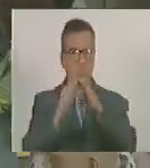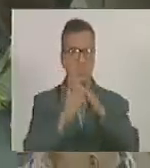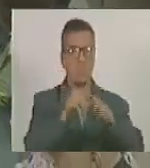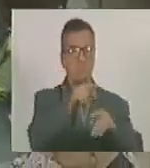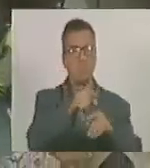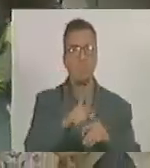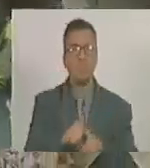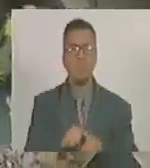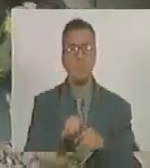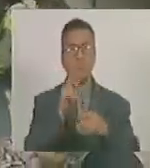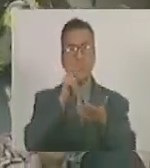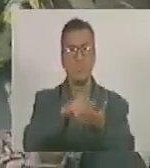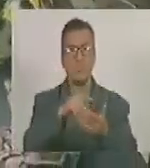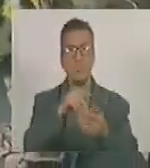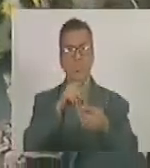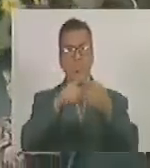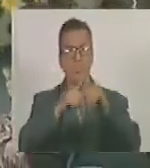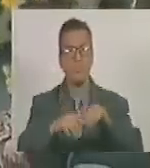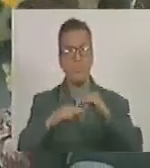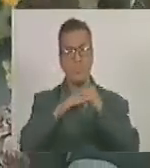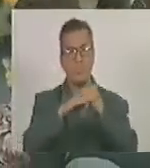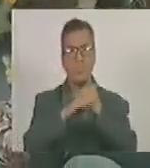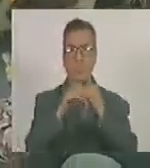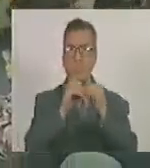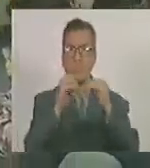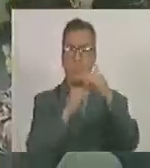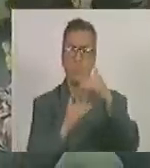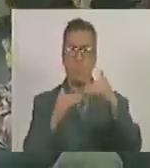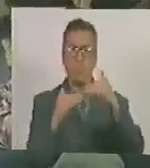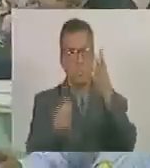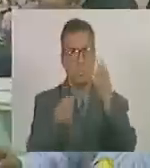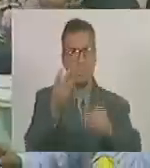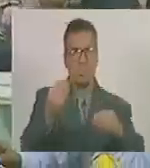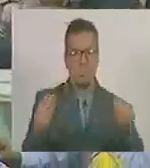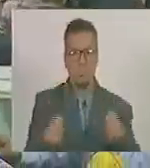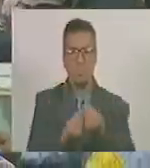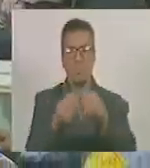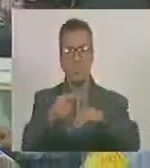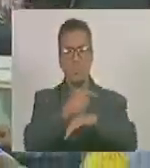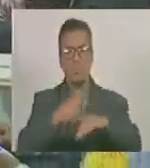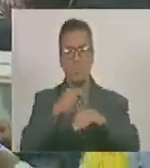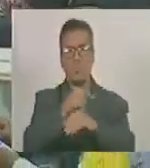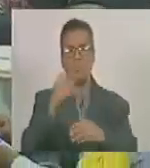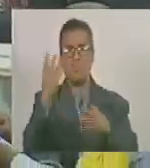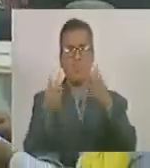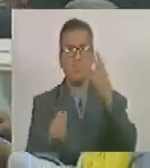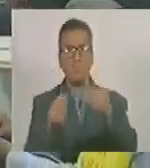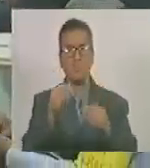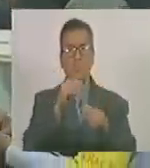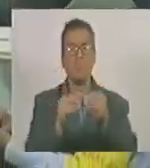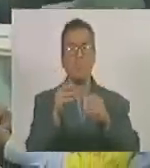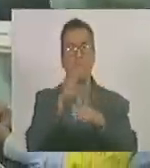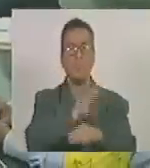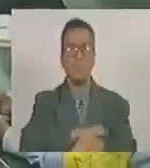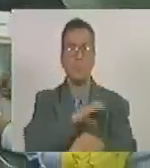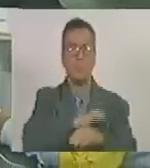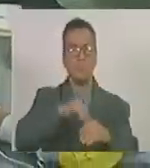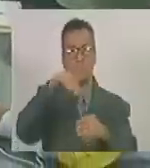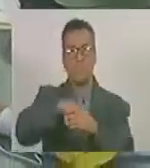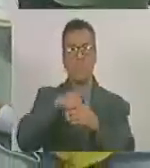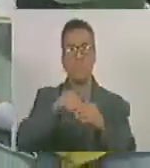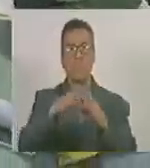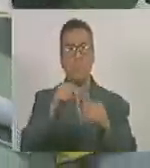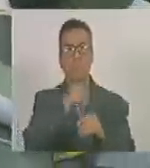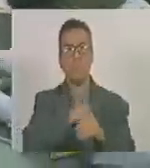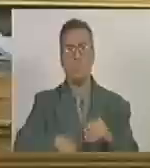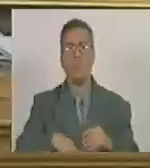la comunidad en un número igual o mayor al 10% de gobierno comunal o a la comisión electoral. Es todo,